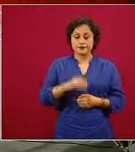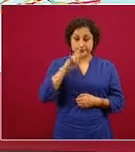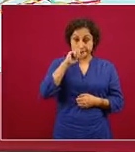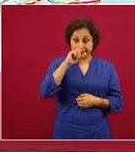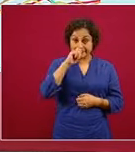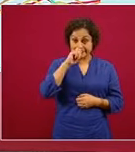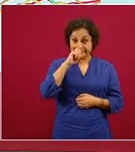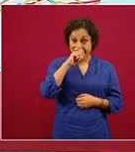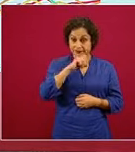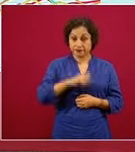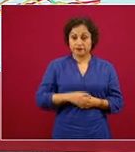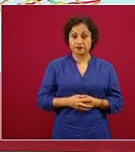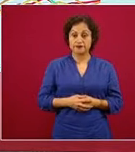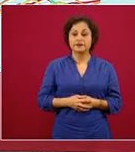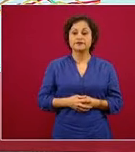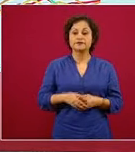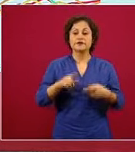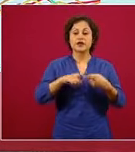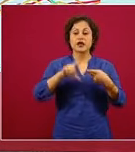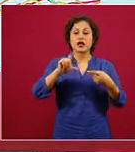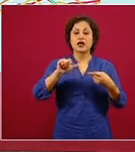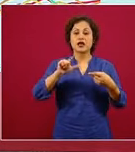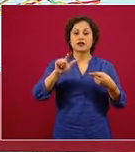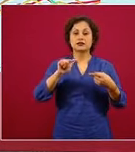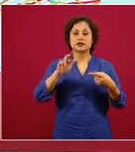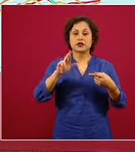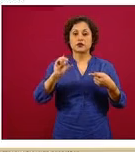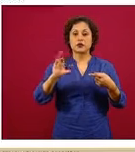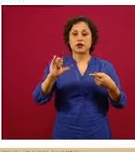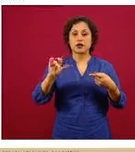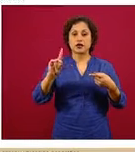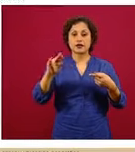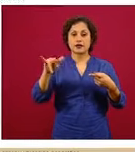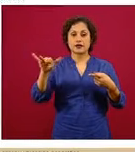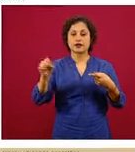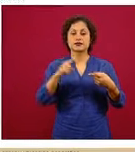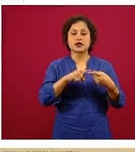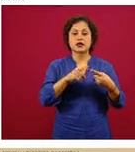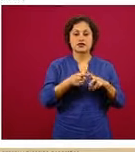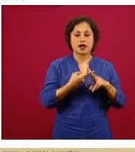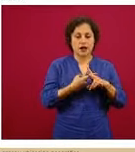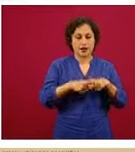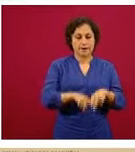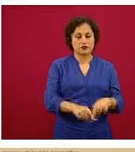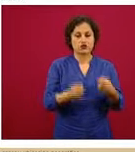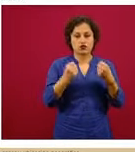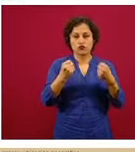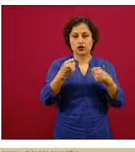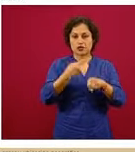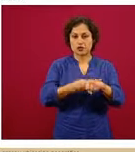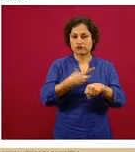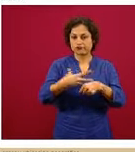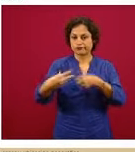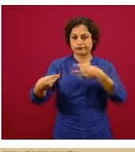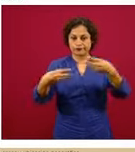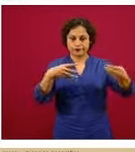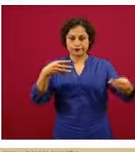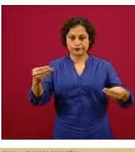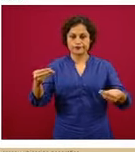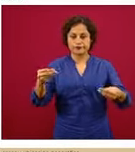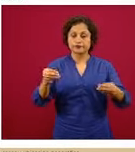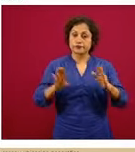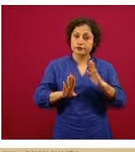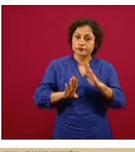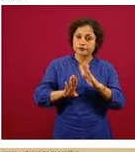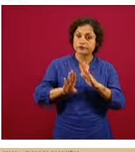Claramente es Lázaro Cárdenas el que inició con la principal intensidad en su transmisión, es la que llega